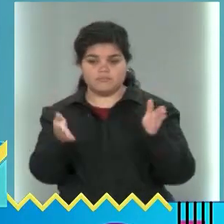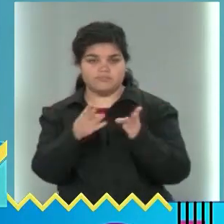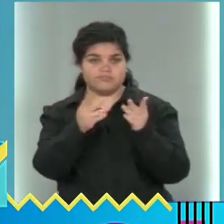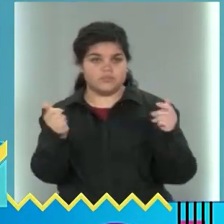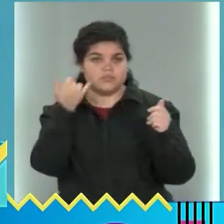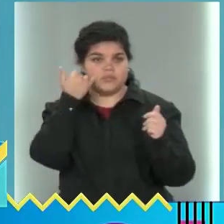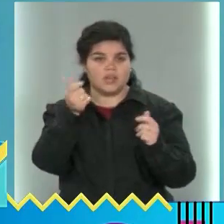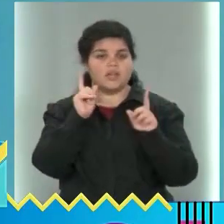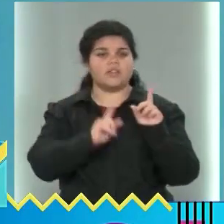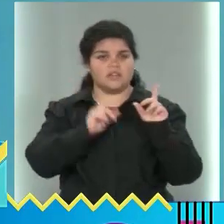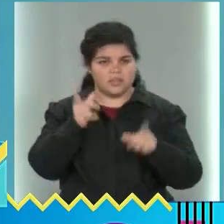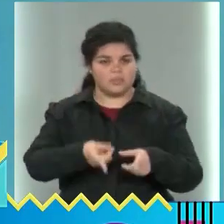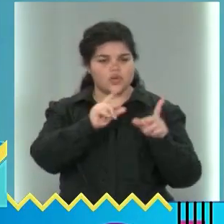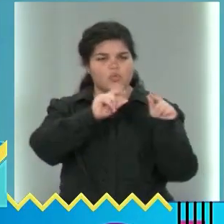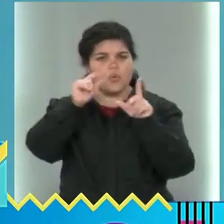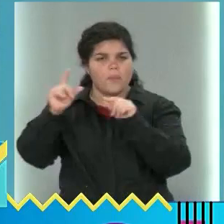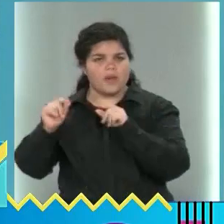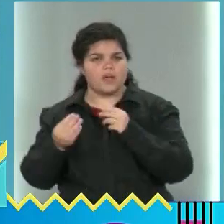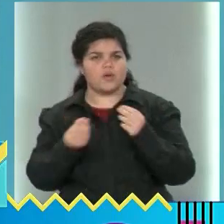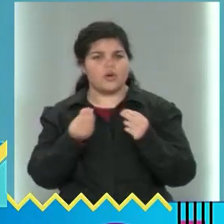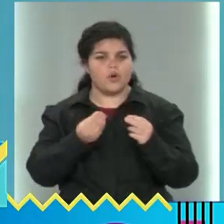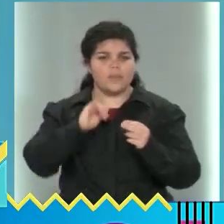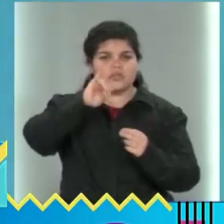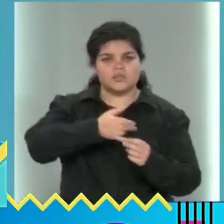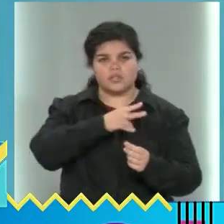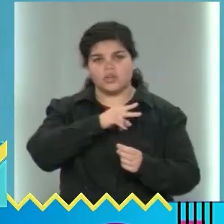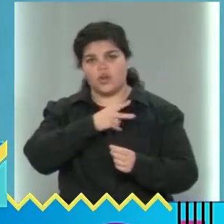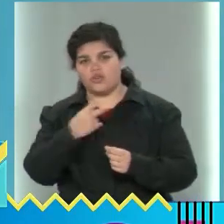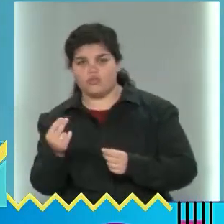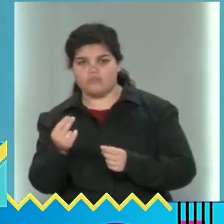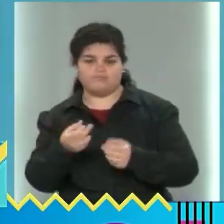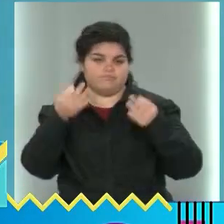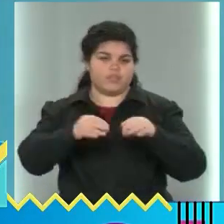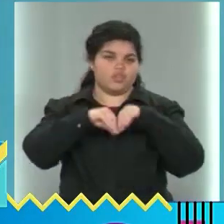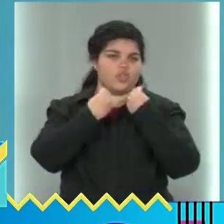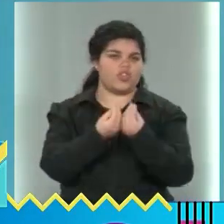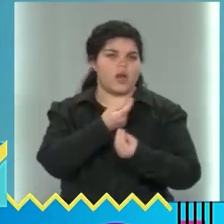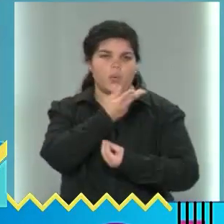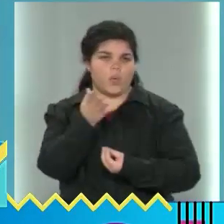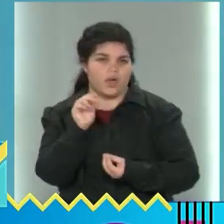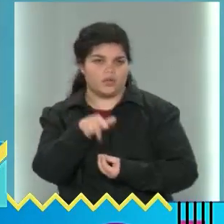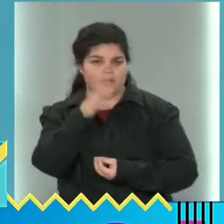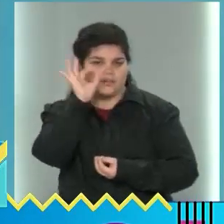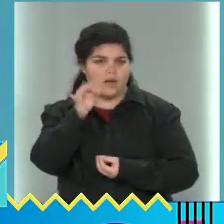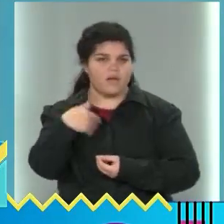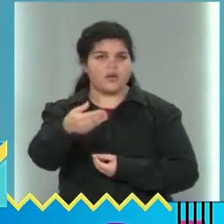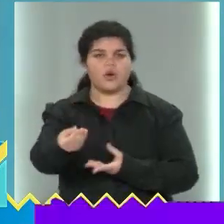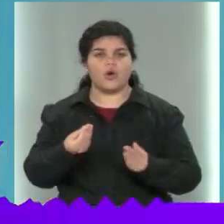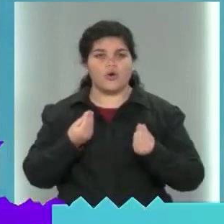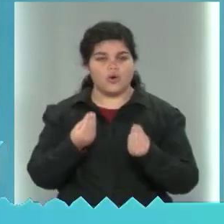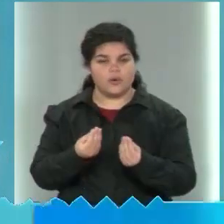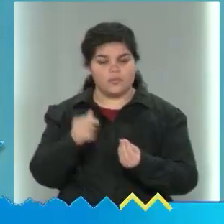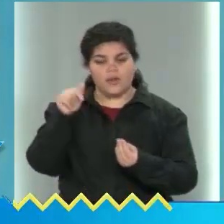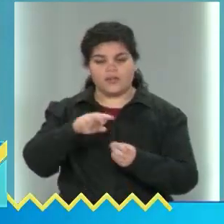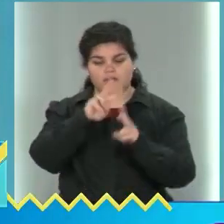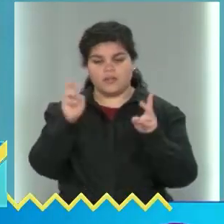hablar acerca de resultados o no. Bueno, resultados específicamente, después vamos a ver cómo los leemos con respecto a